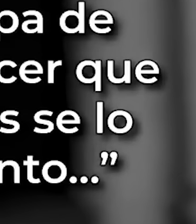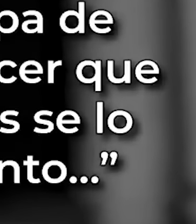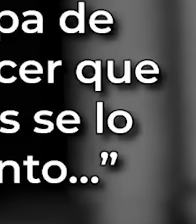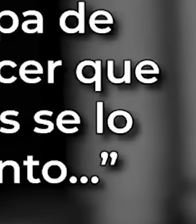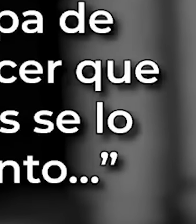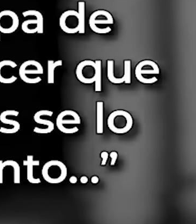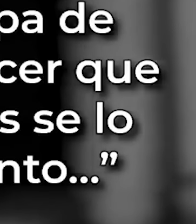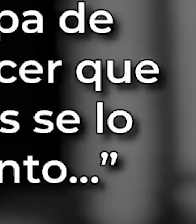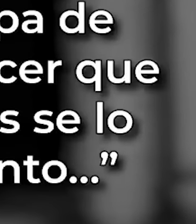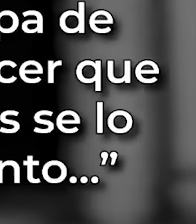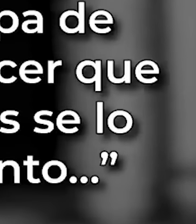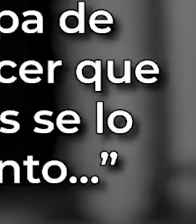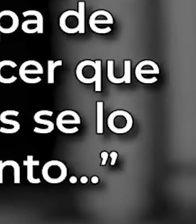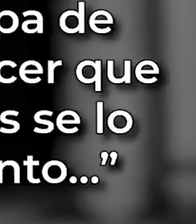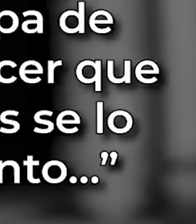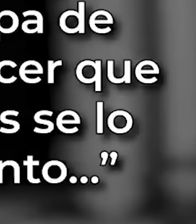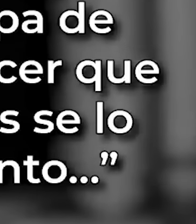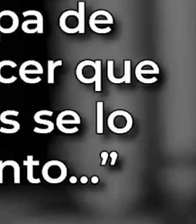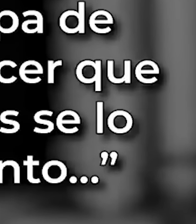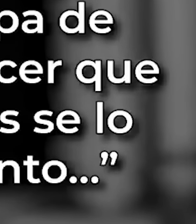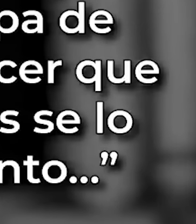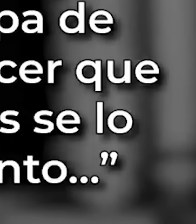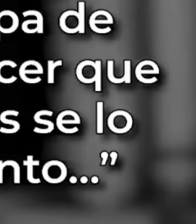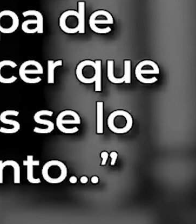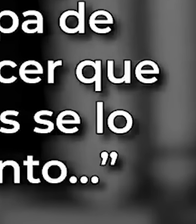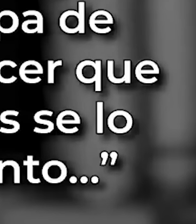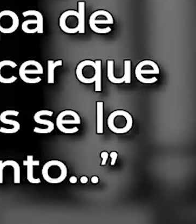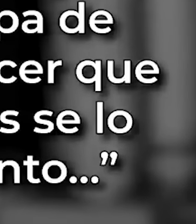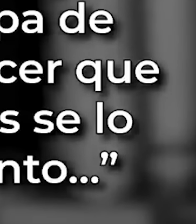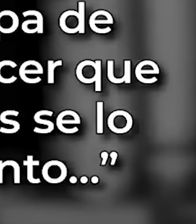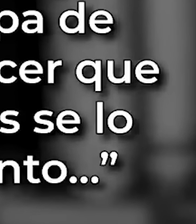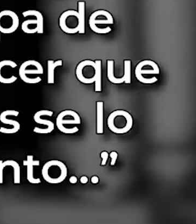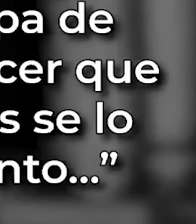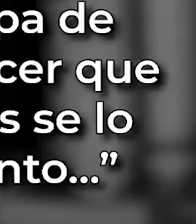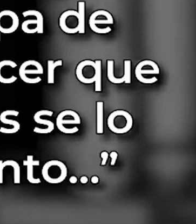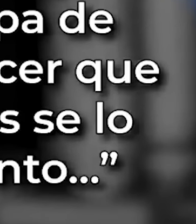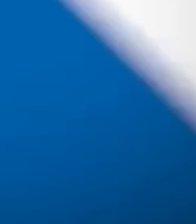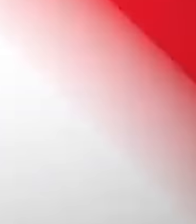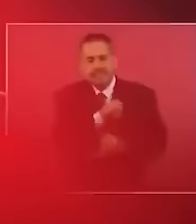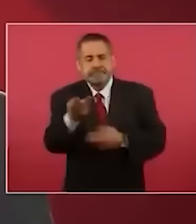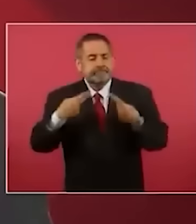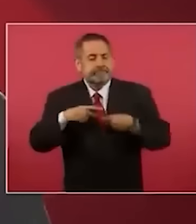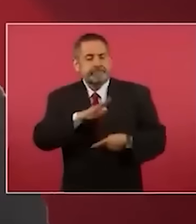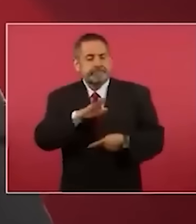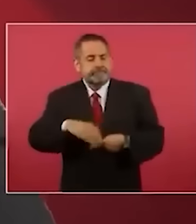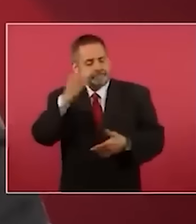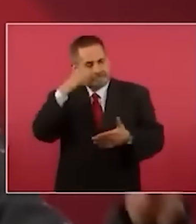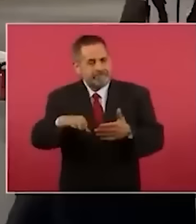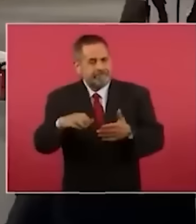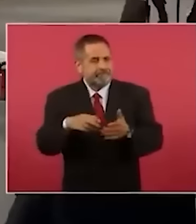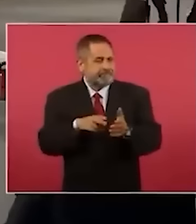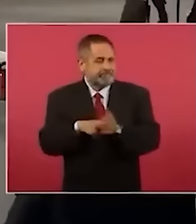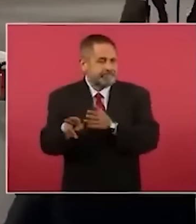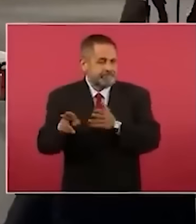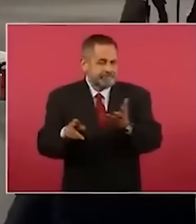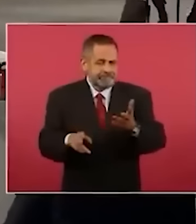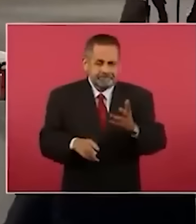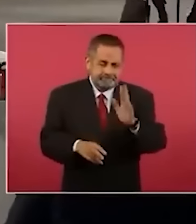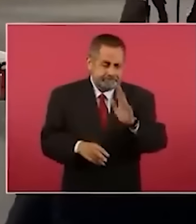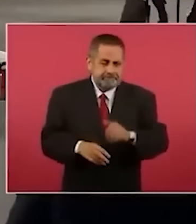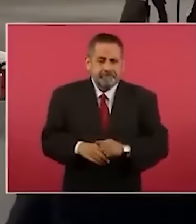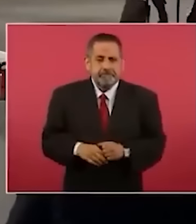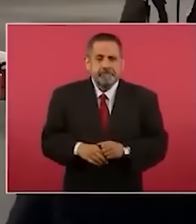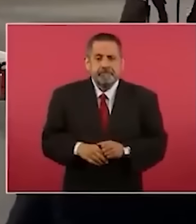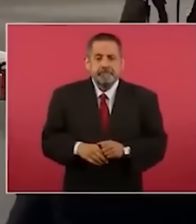opositores Y hacer que nuestros representantes se lo repitan en todo momento dicen